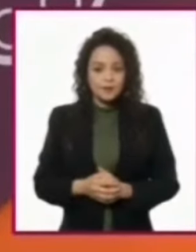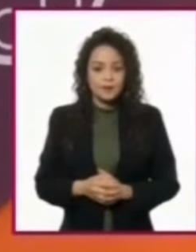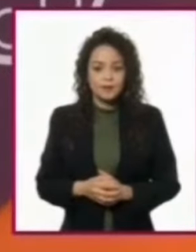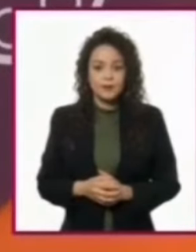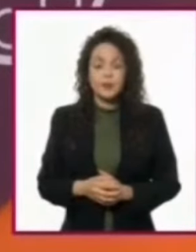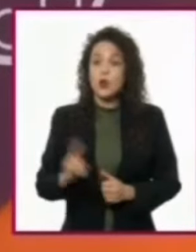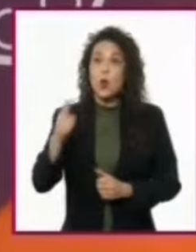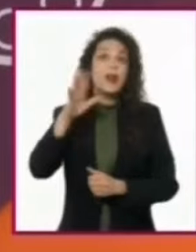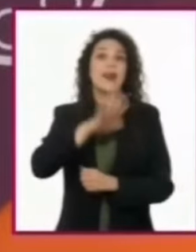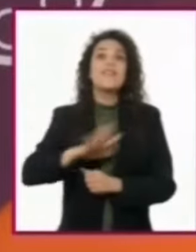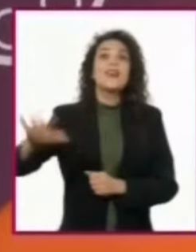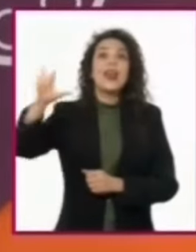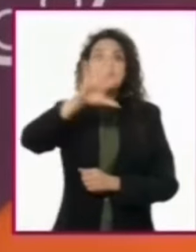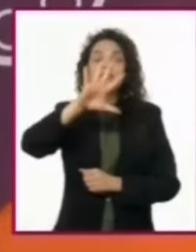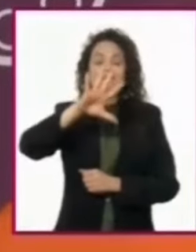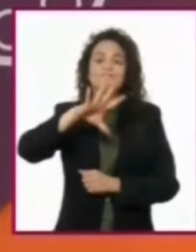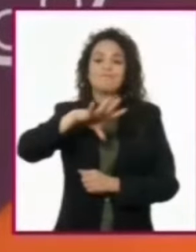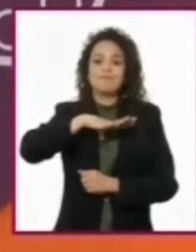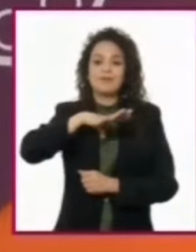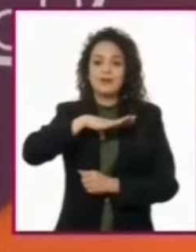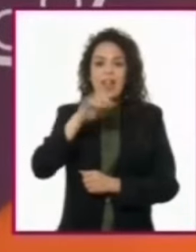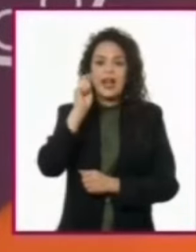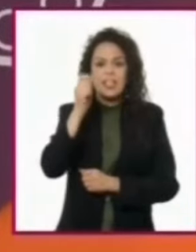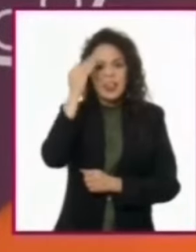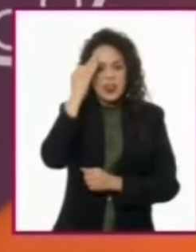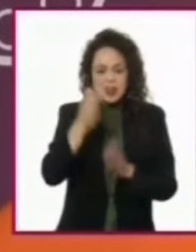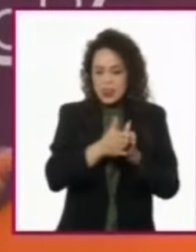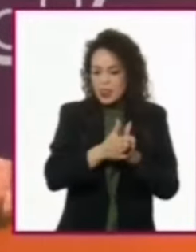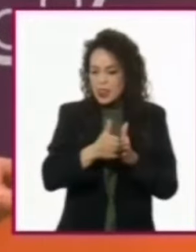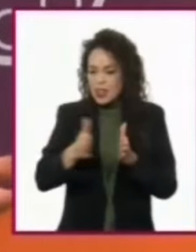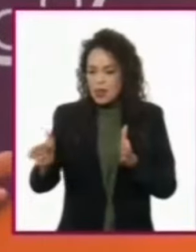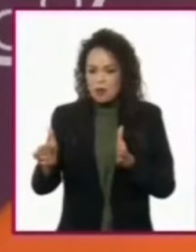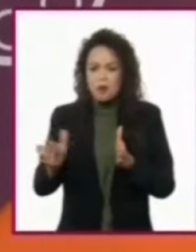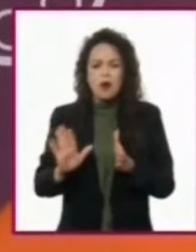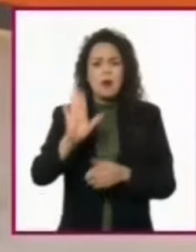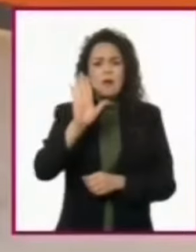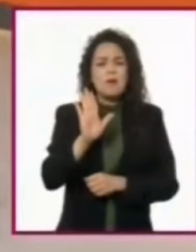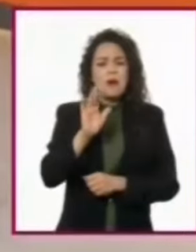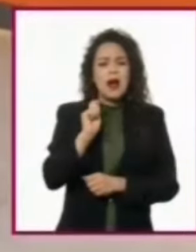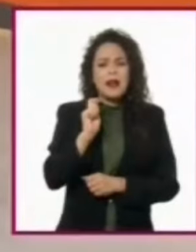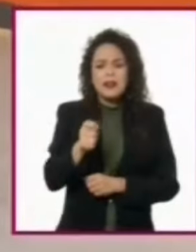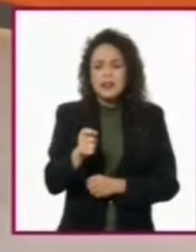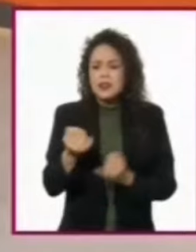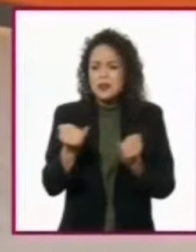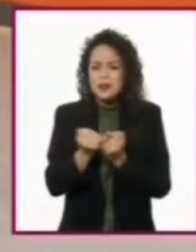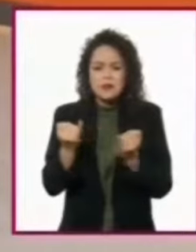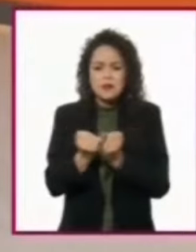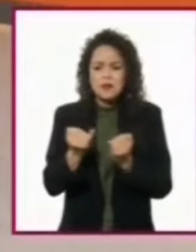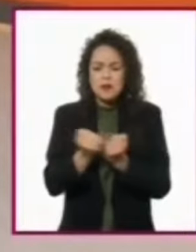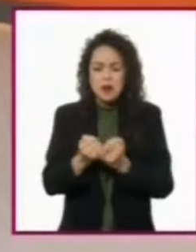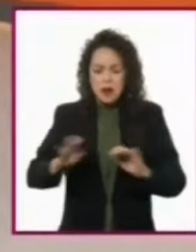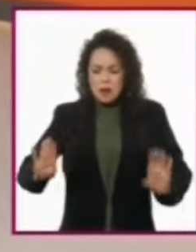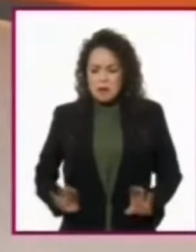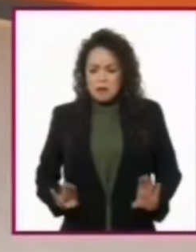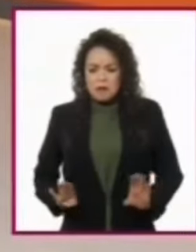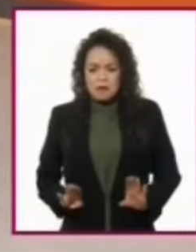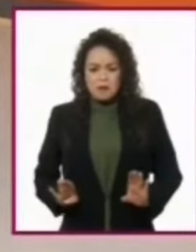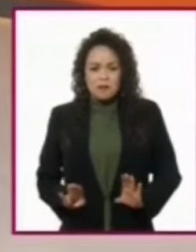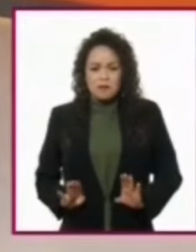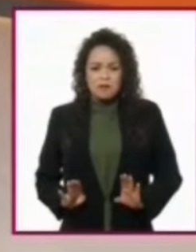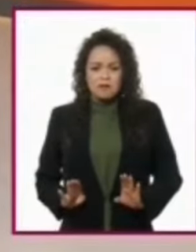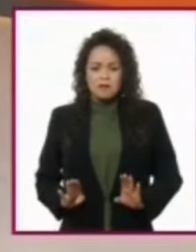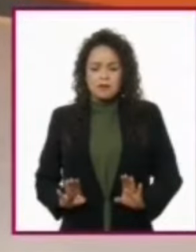el universo tuvo un periodo en el que fue muy homogéneo, es decir, que poseía características